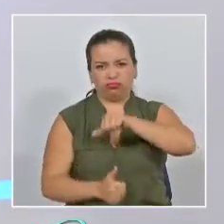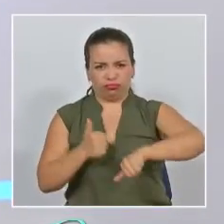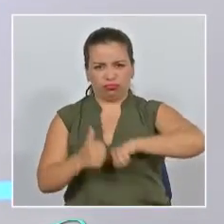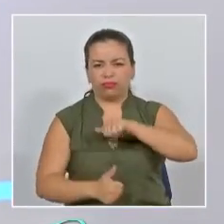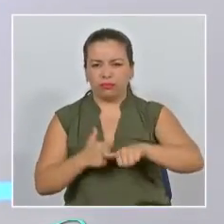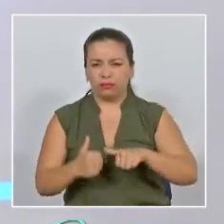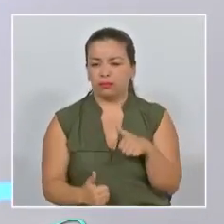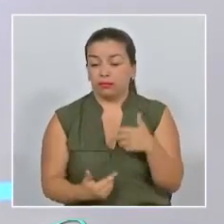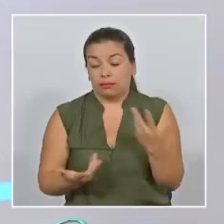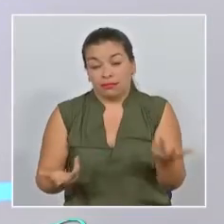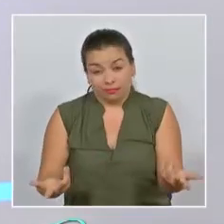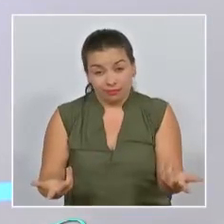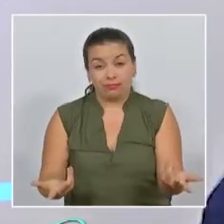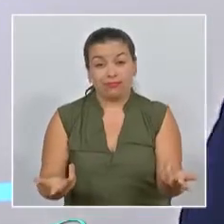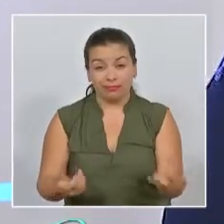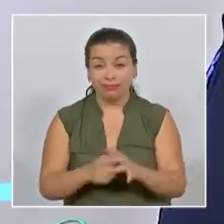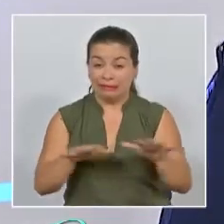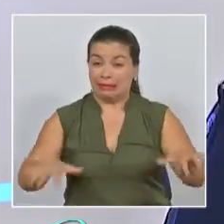diaria. Ahora,